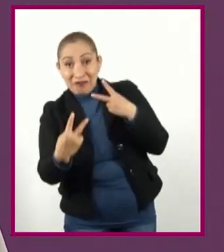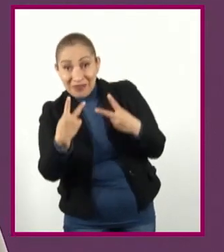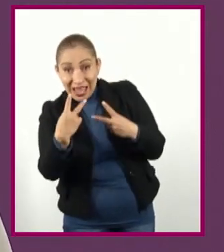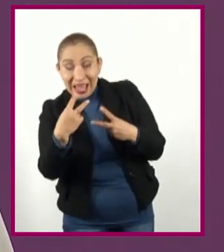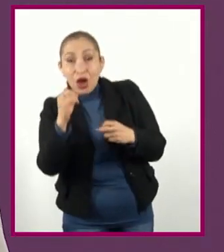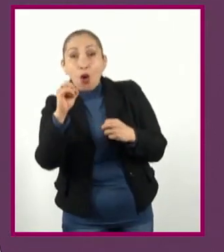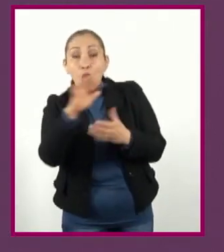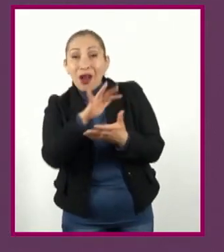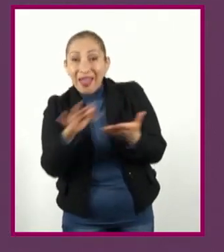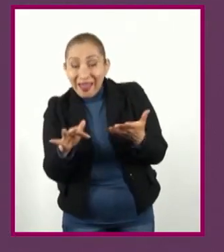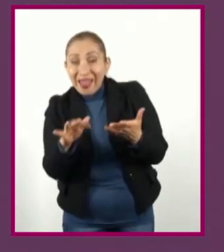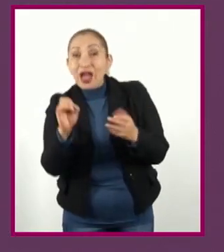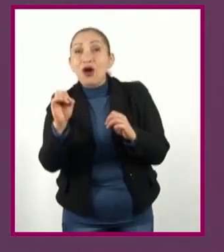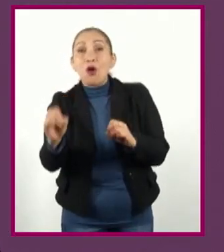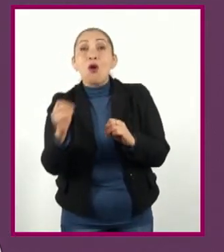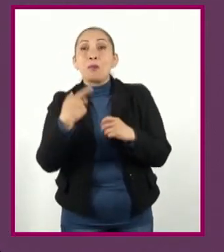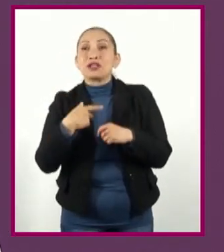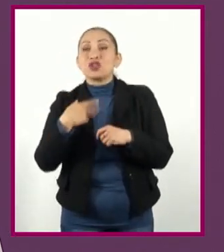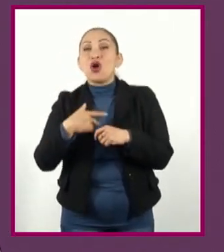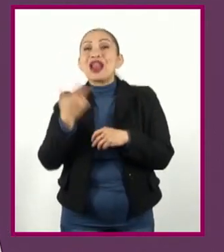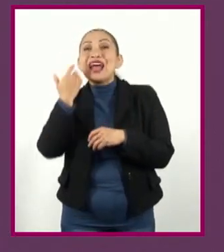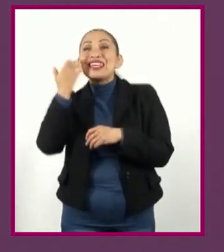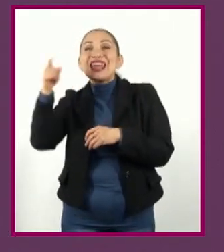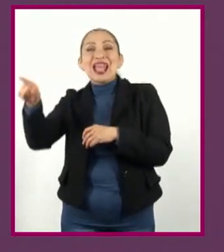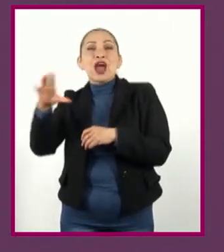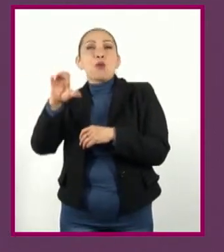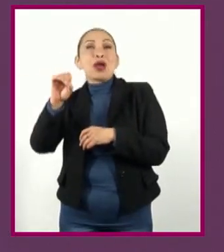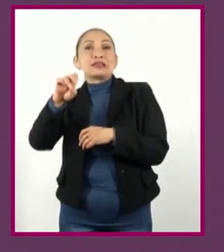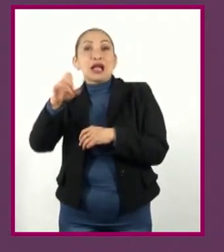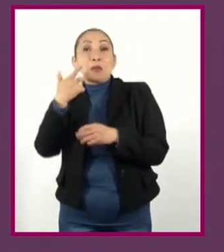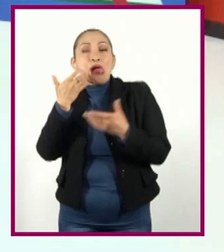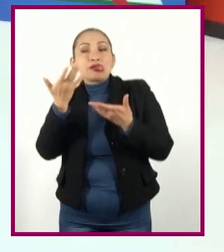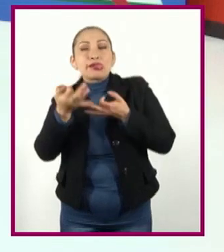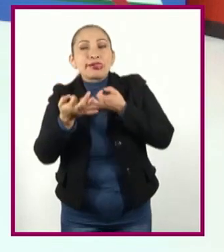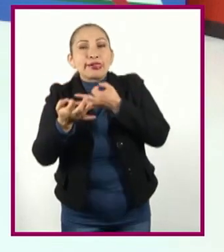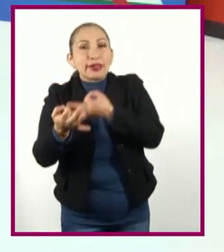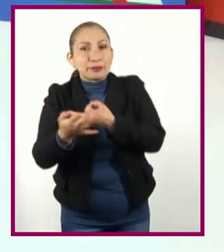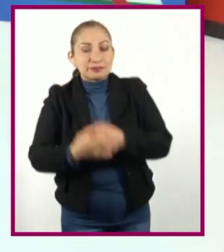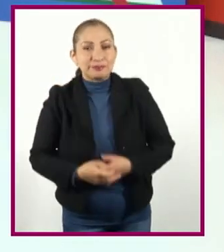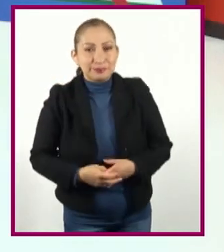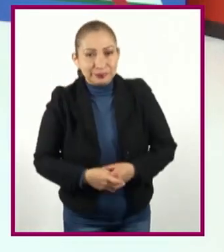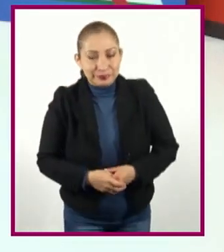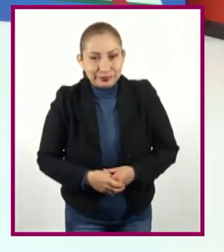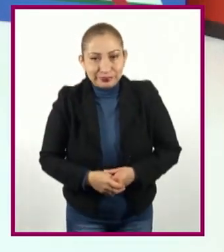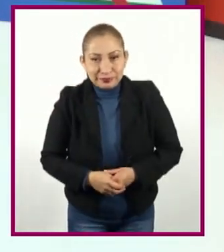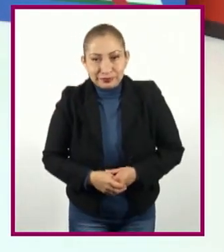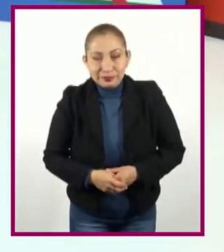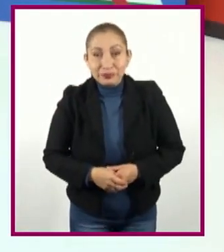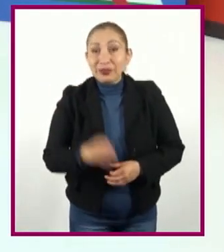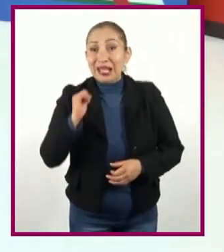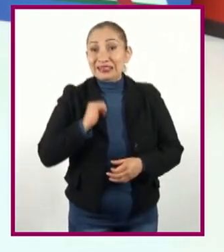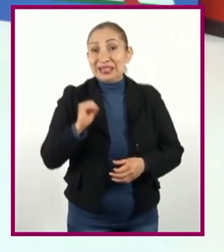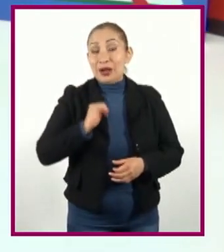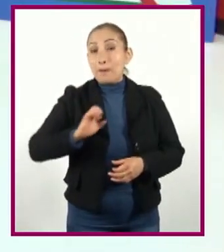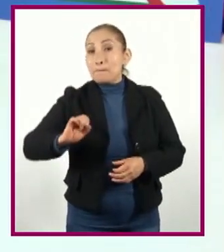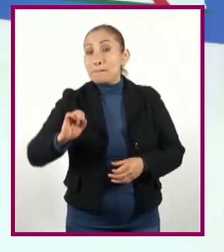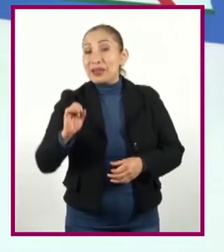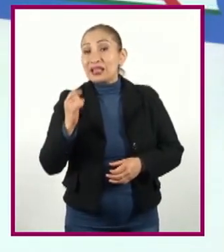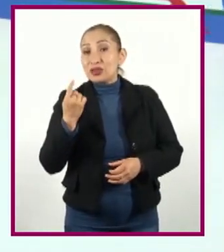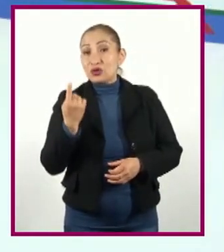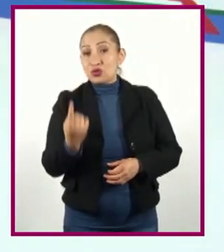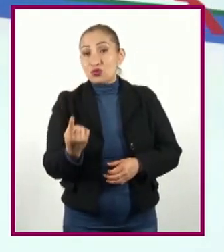o consumidores y lo que los anunciantes quieren que llamen su atención. Durante el siglo pasado, el